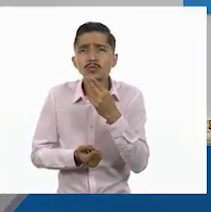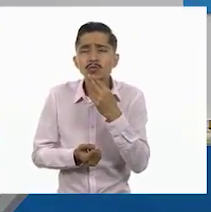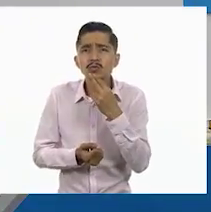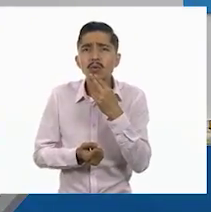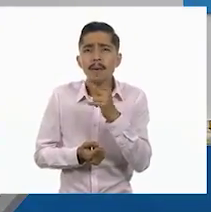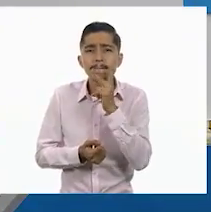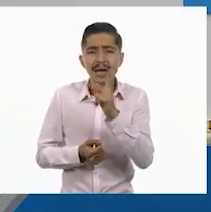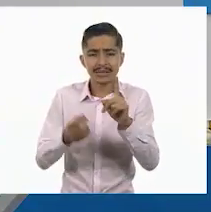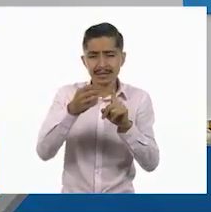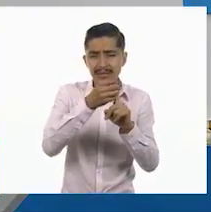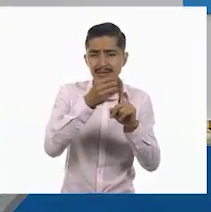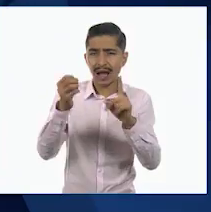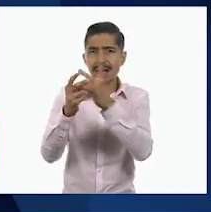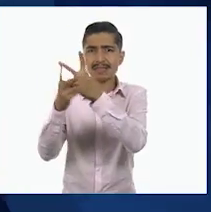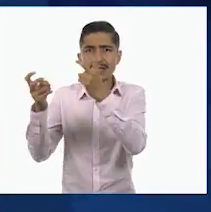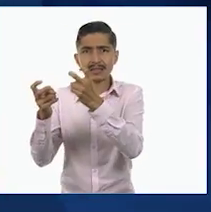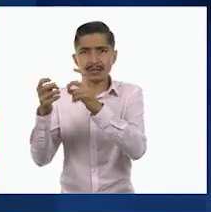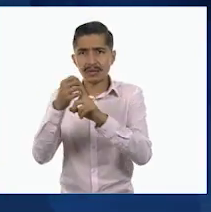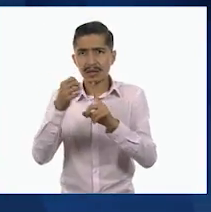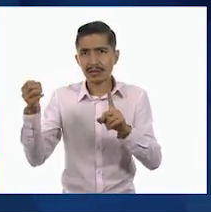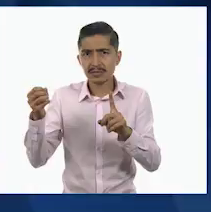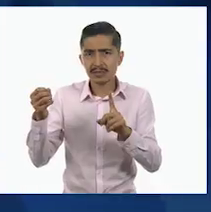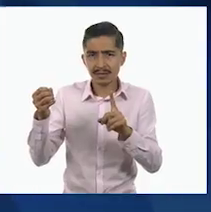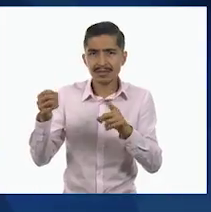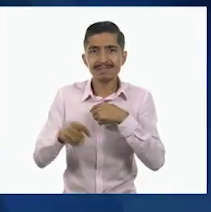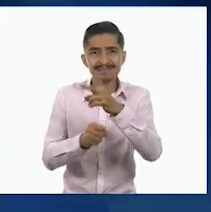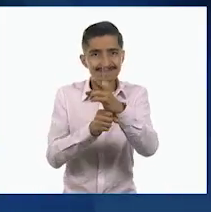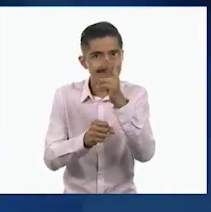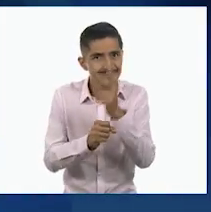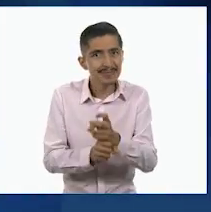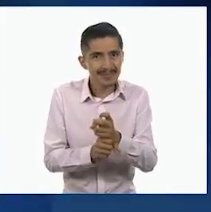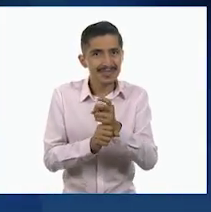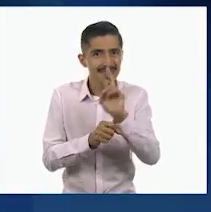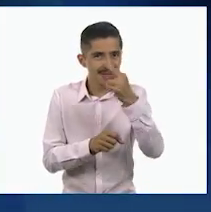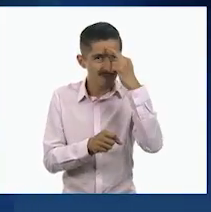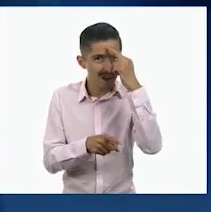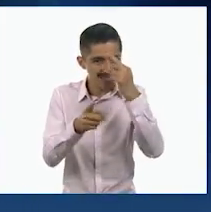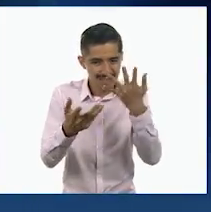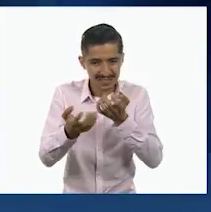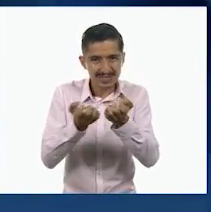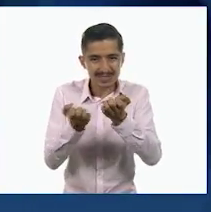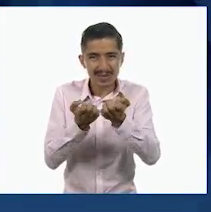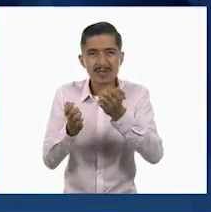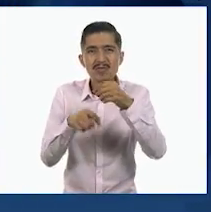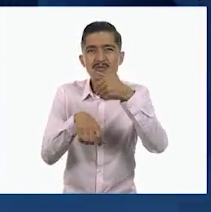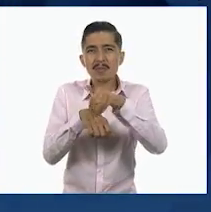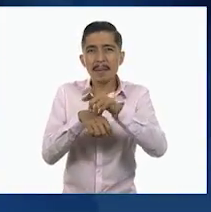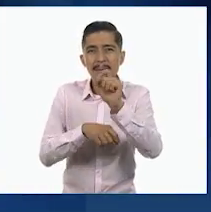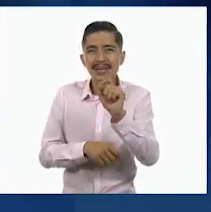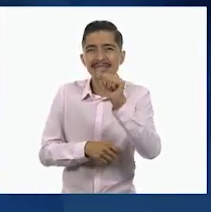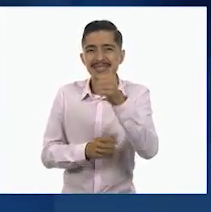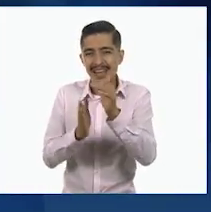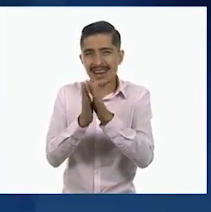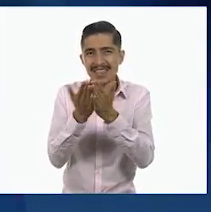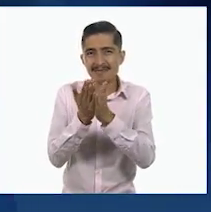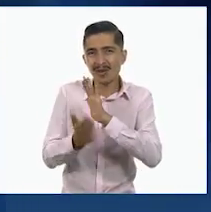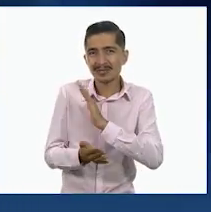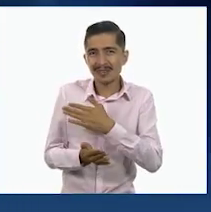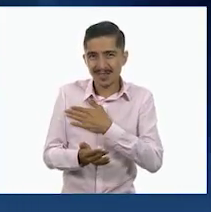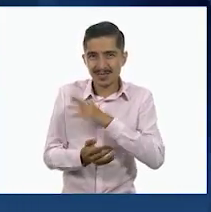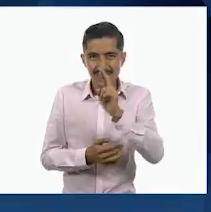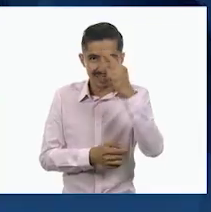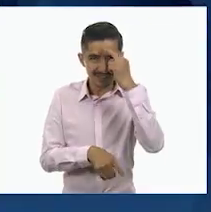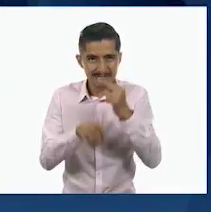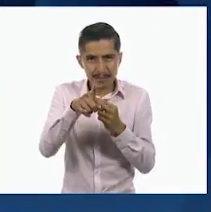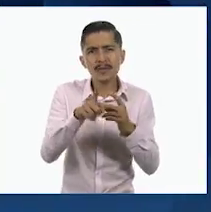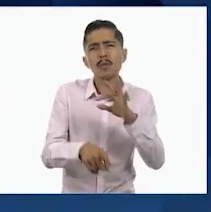frases adjetivas. Así es. Inclusive te invitamos a hacer un ejercicio de la página 26 de tu libro de texto, donde